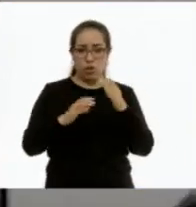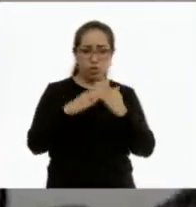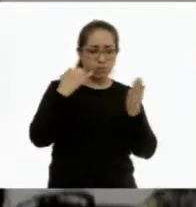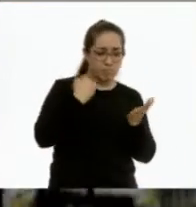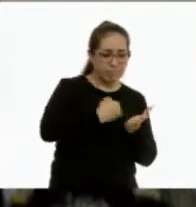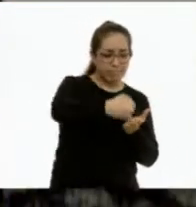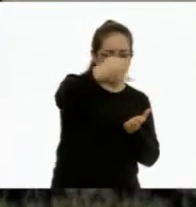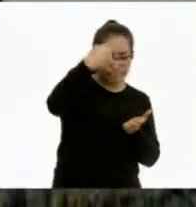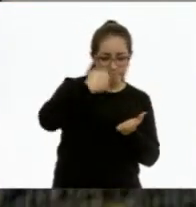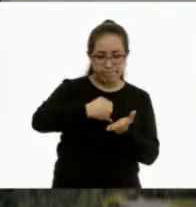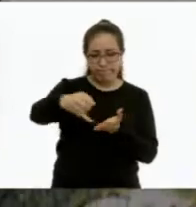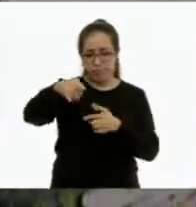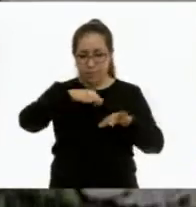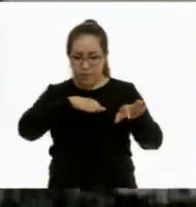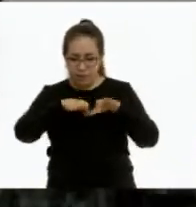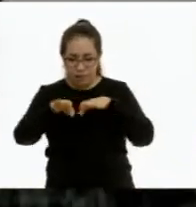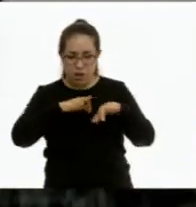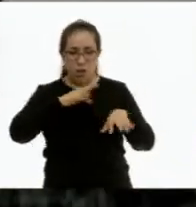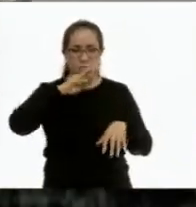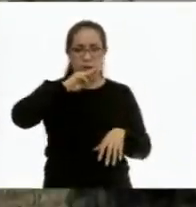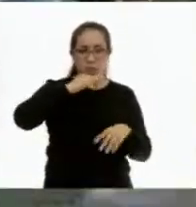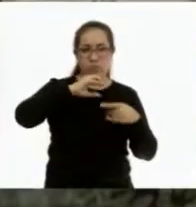frijol, el guaje y el zapote.